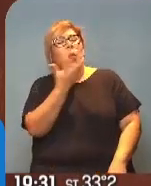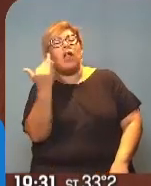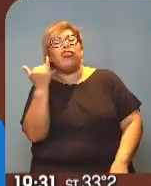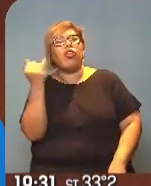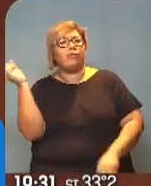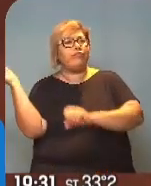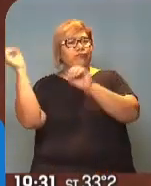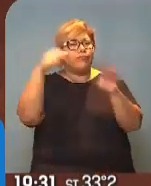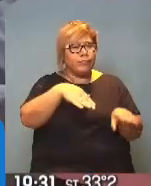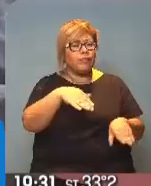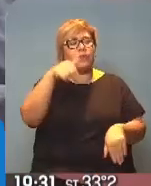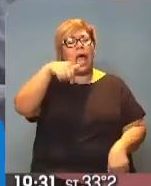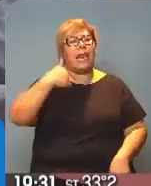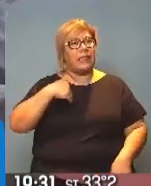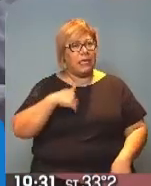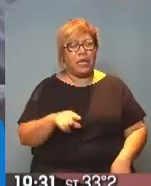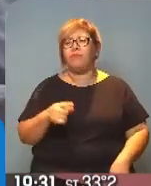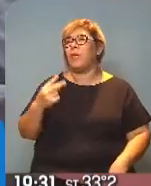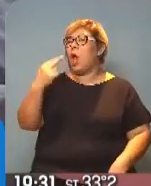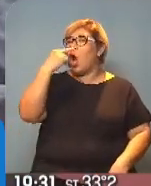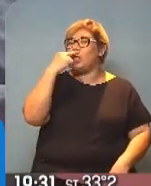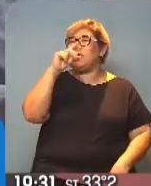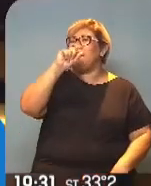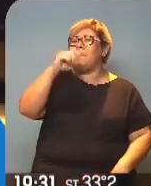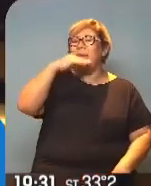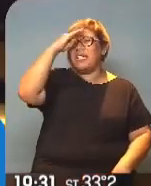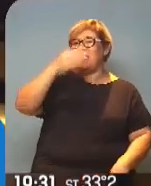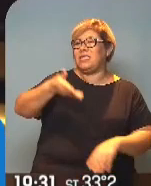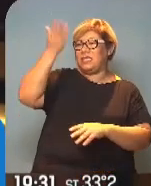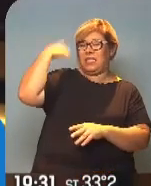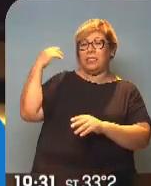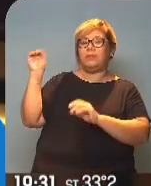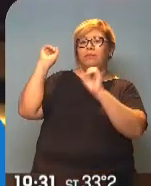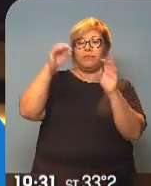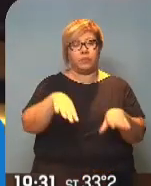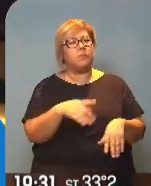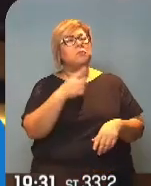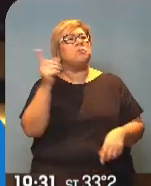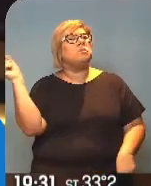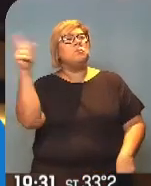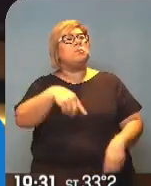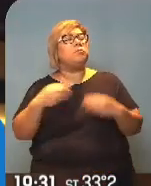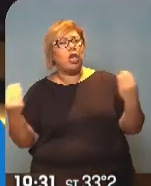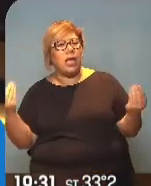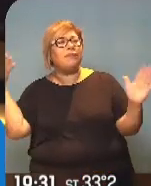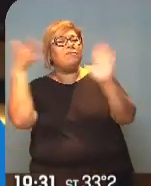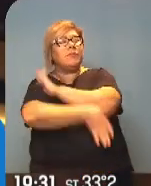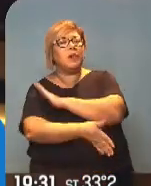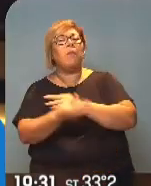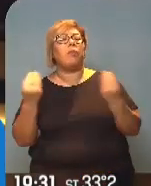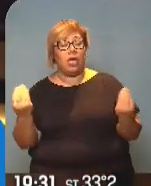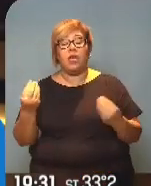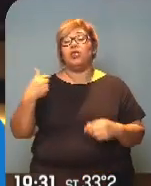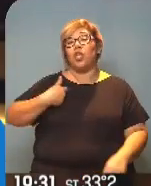meses. ¿Por qué viniste a la Argentina? ¿Por qué saliste de Venezuela? Yo fui preso político 4 años. Como abogado especialista en ciencias